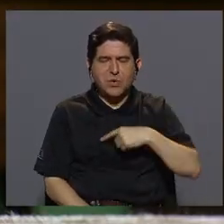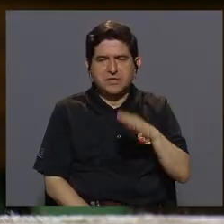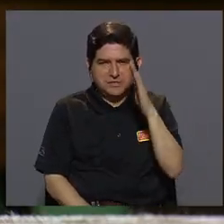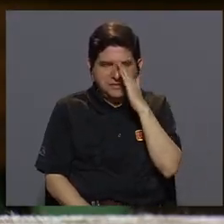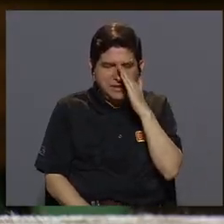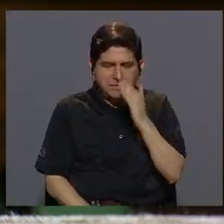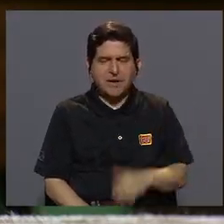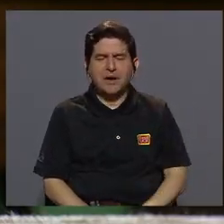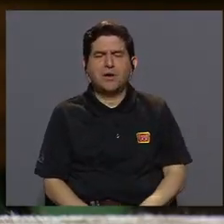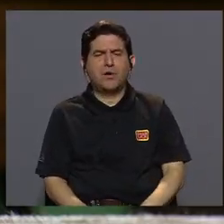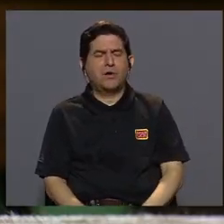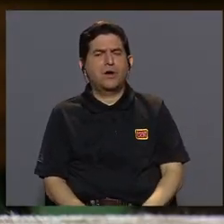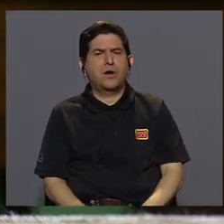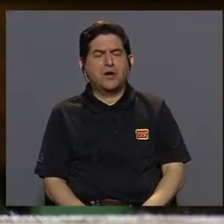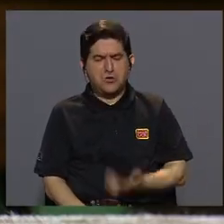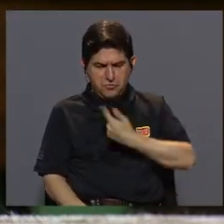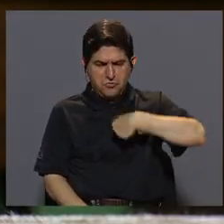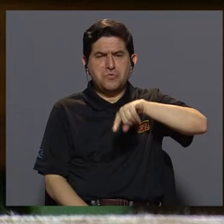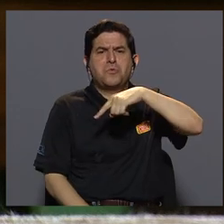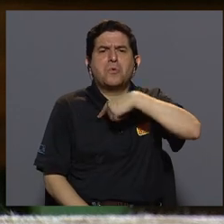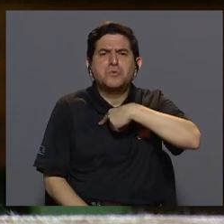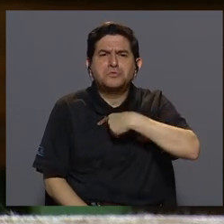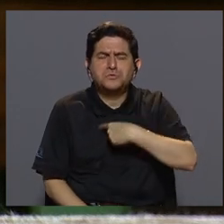Venegas García, con muchísimo